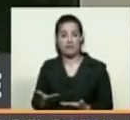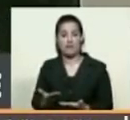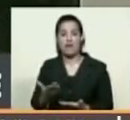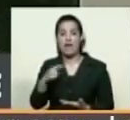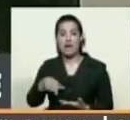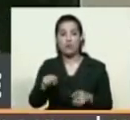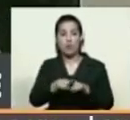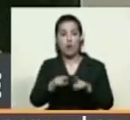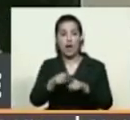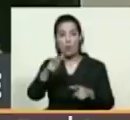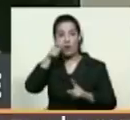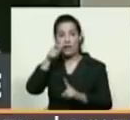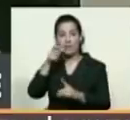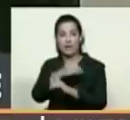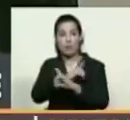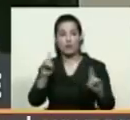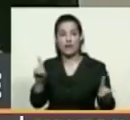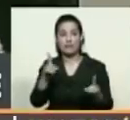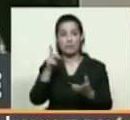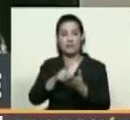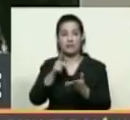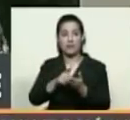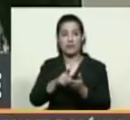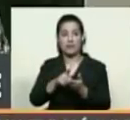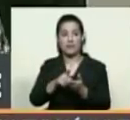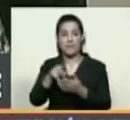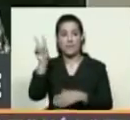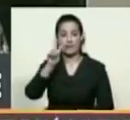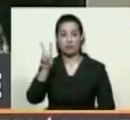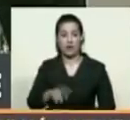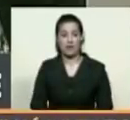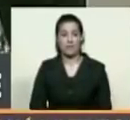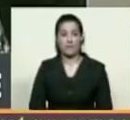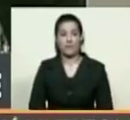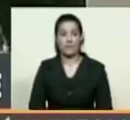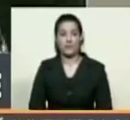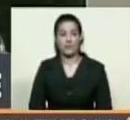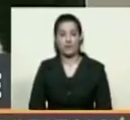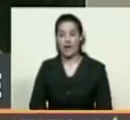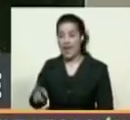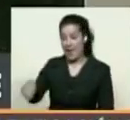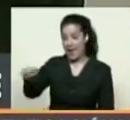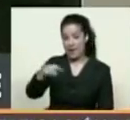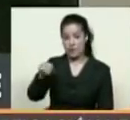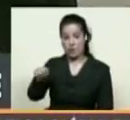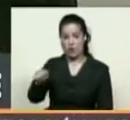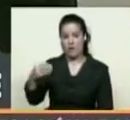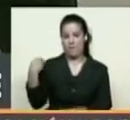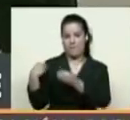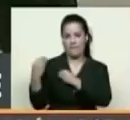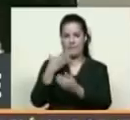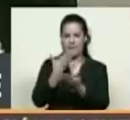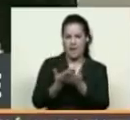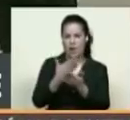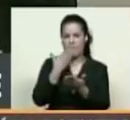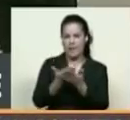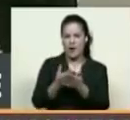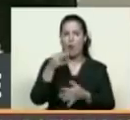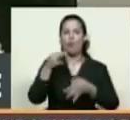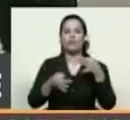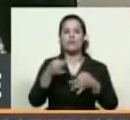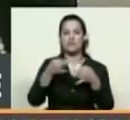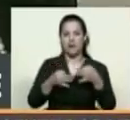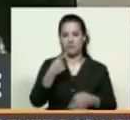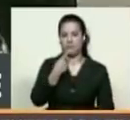de la democracia participativa en Venezuela. A esos funcionarios que han solicitado